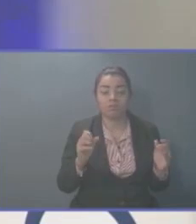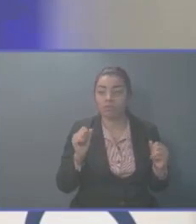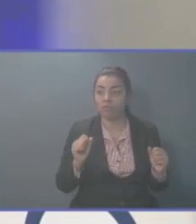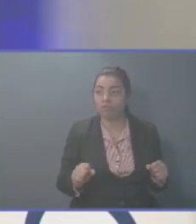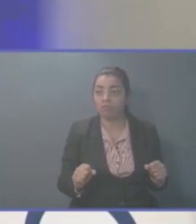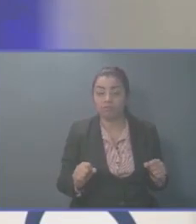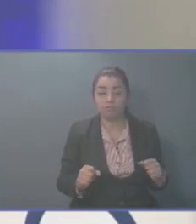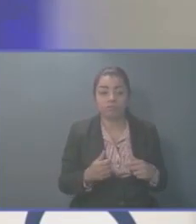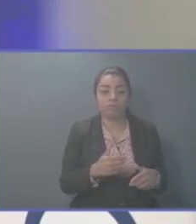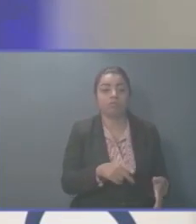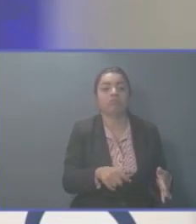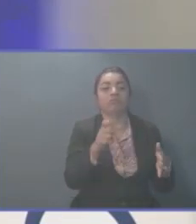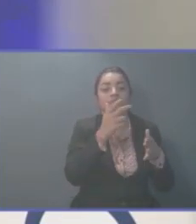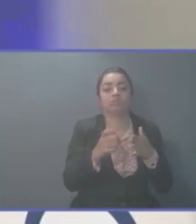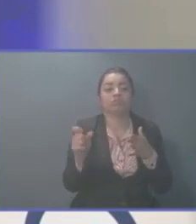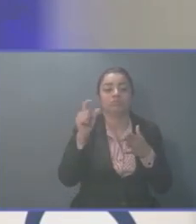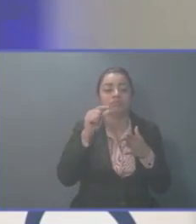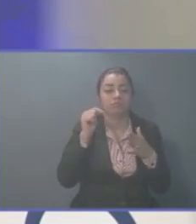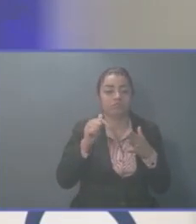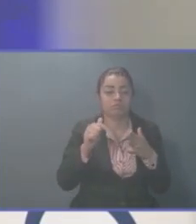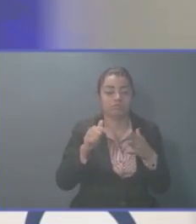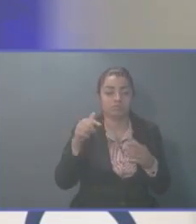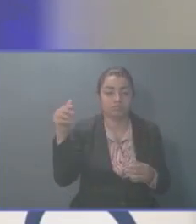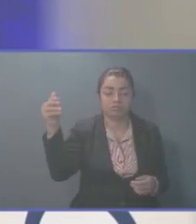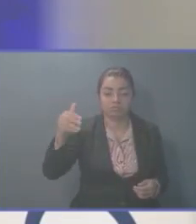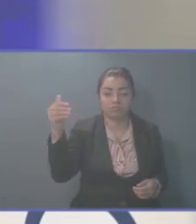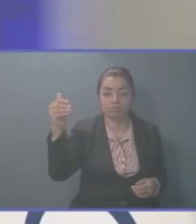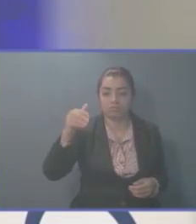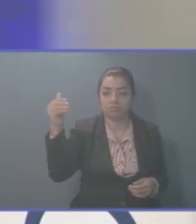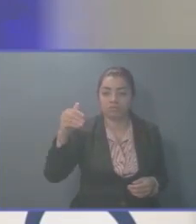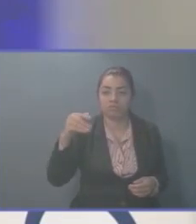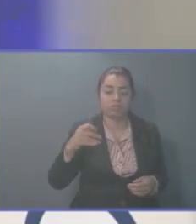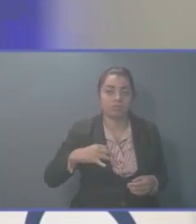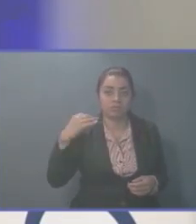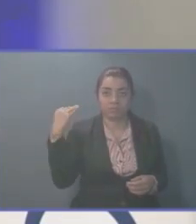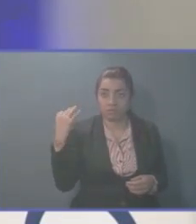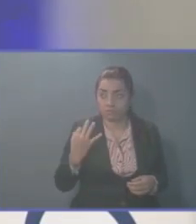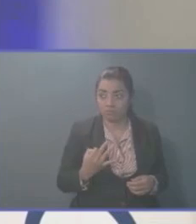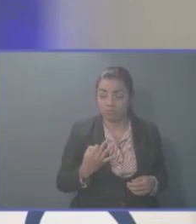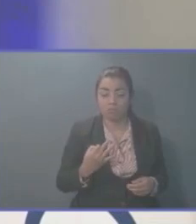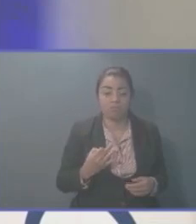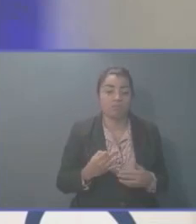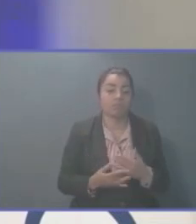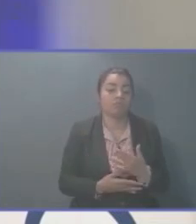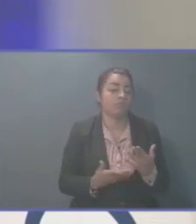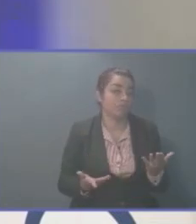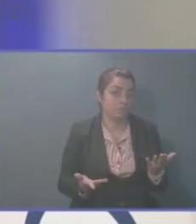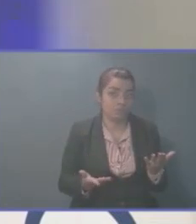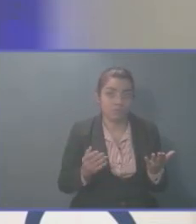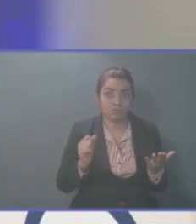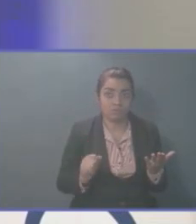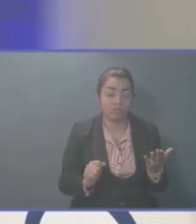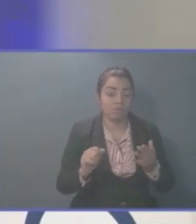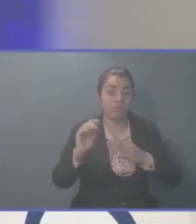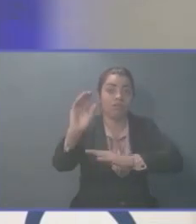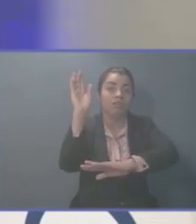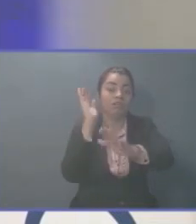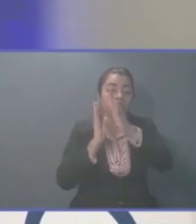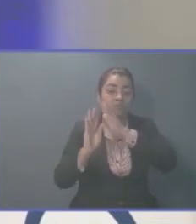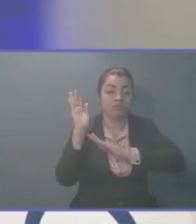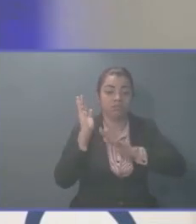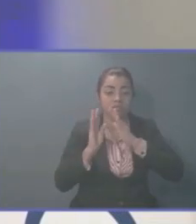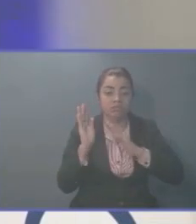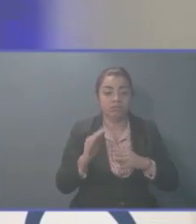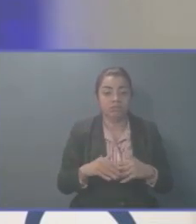parte de las instituciones, como en el caso de educación, debería verse en esa recuperación de la historia, que se